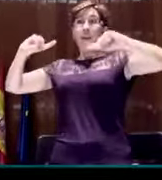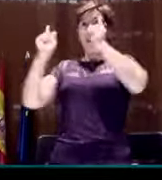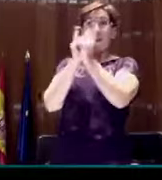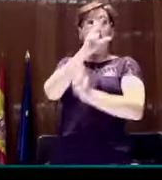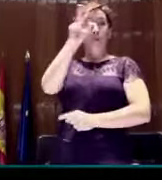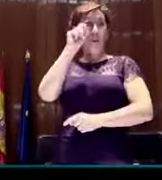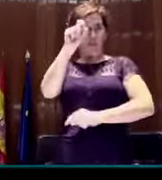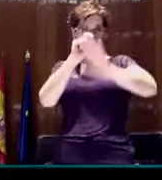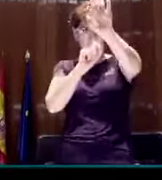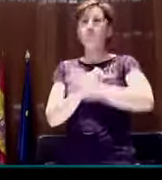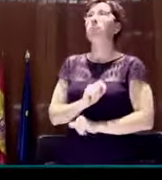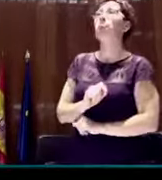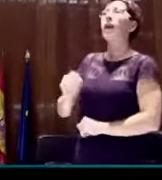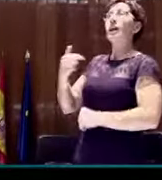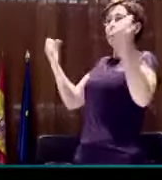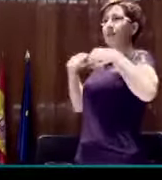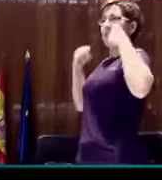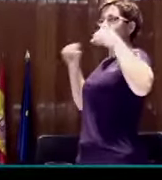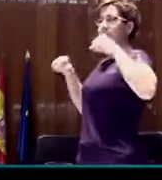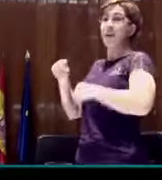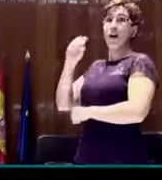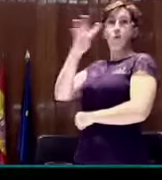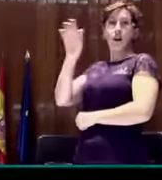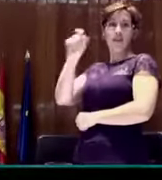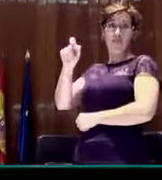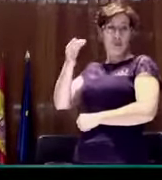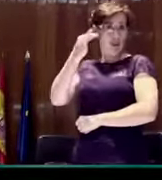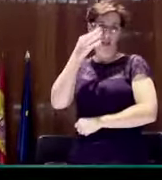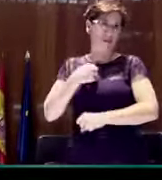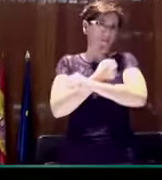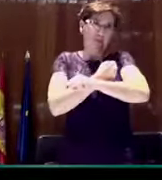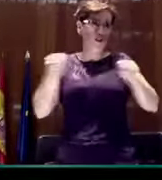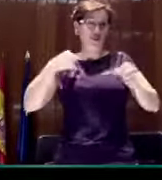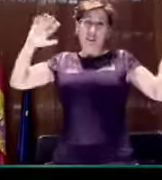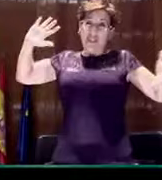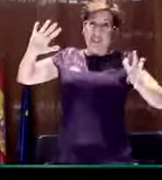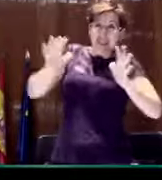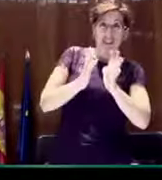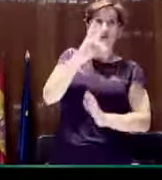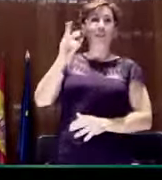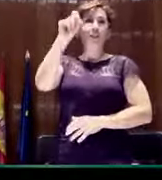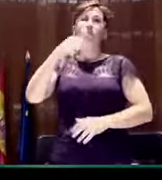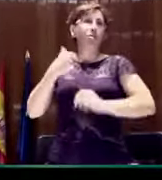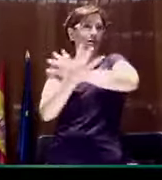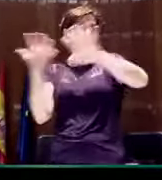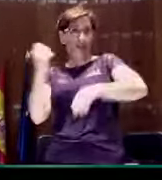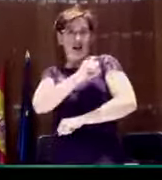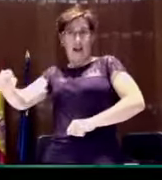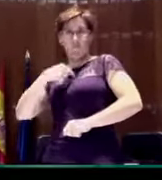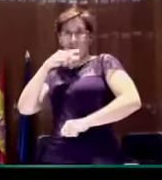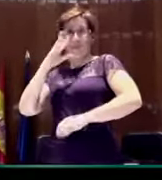ensayo que hice tardé 40, así que por eso voy tan rápido. Pero voy a intentar decir, yo tengo cuatro cosas importantes que